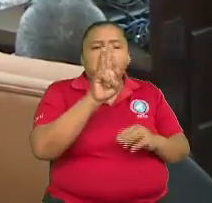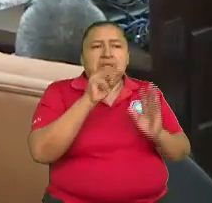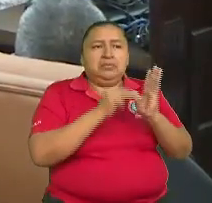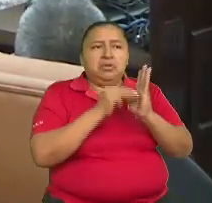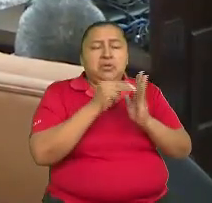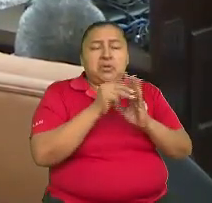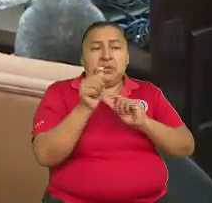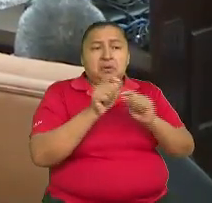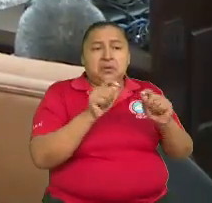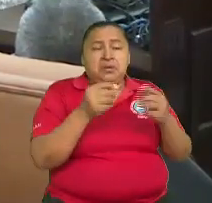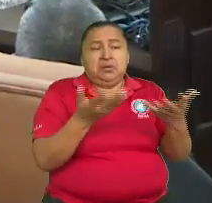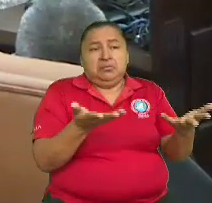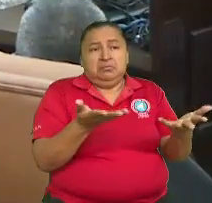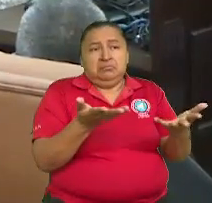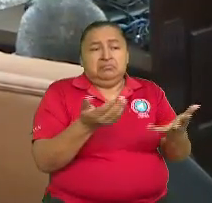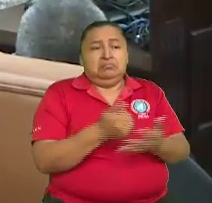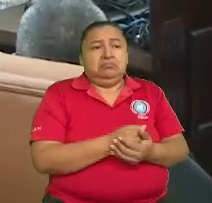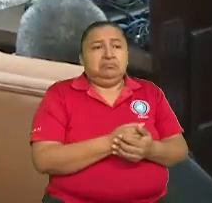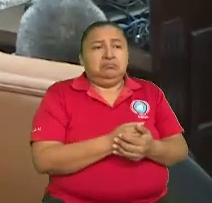43 millones de dólares